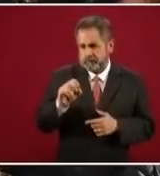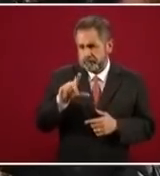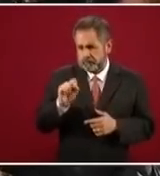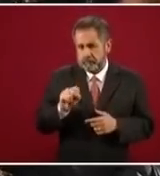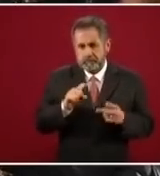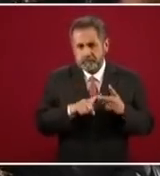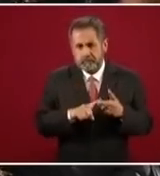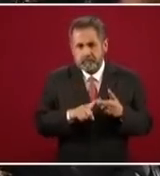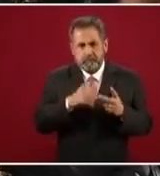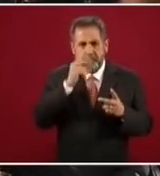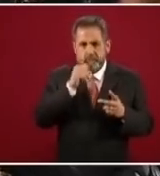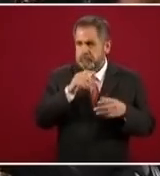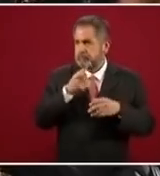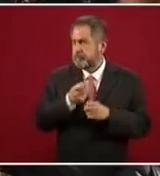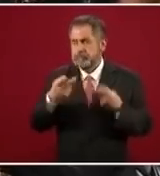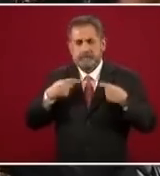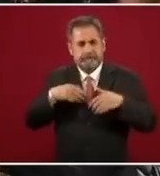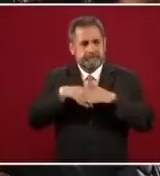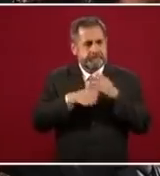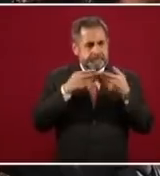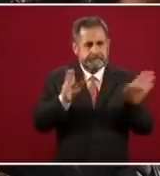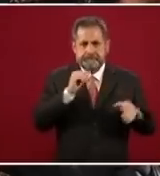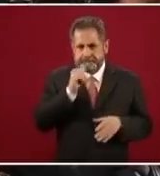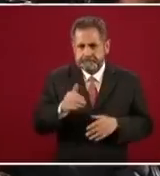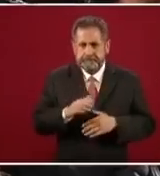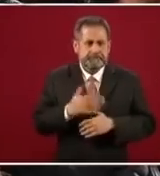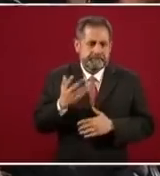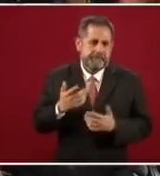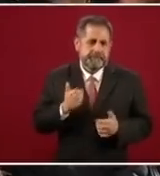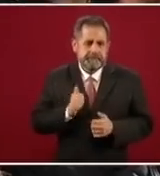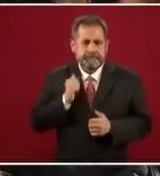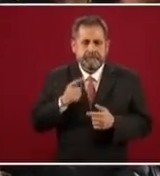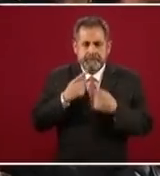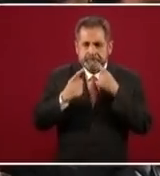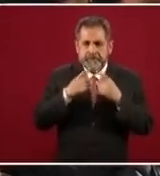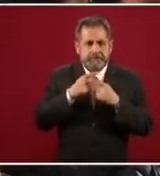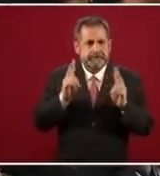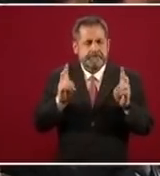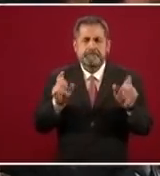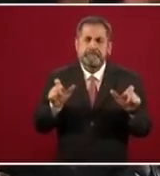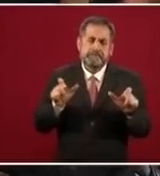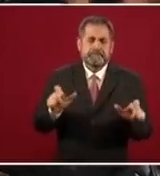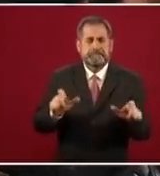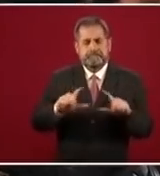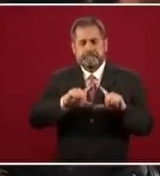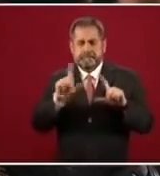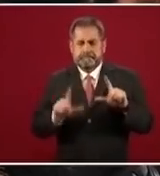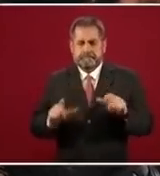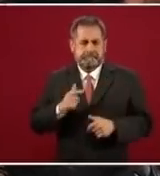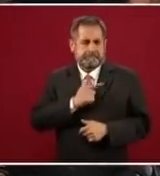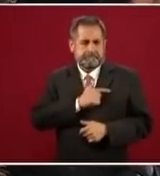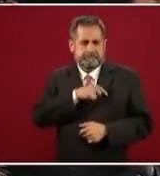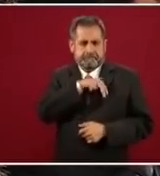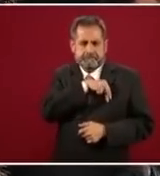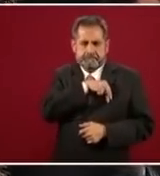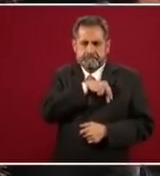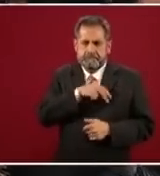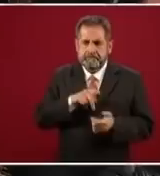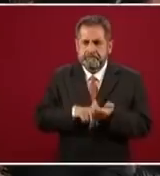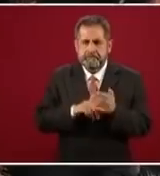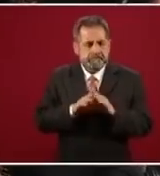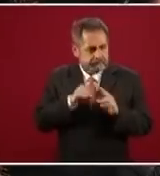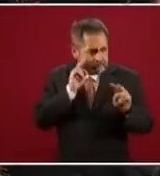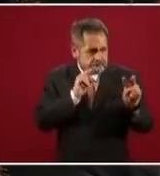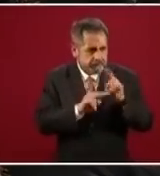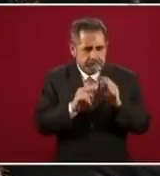evento no podrá tener acceso a la prensa. Y bueno, también ya para aprovechar el tema de la Guardia Nacional, esta cuestión de que se